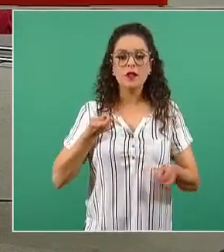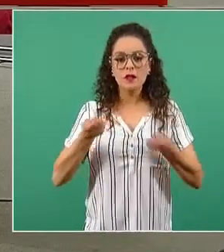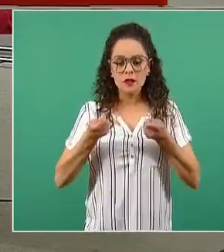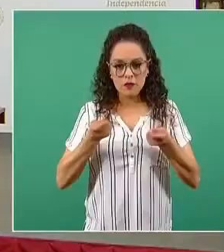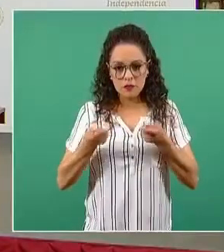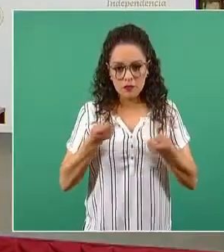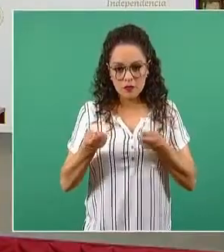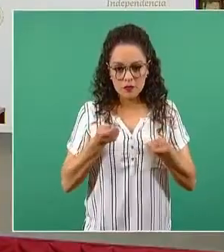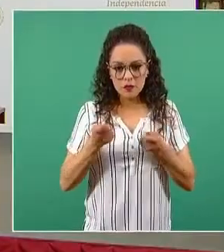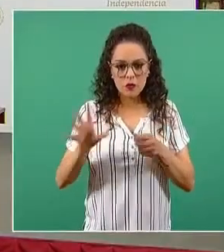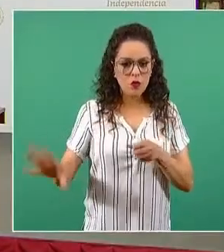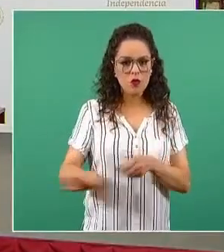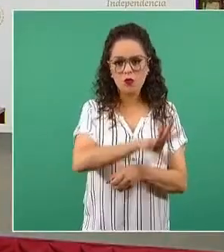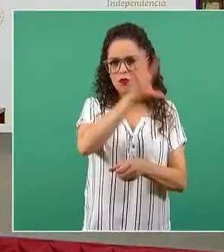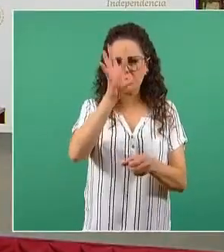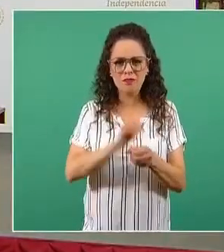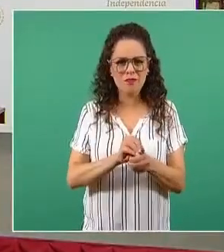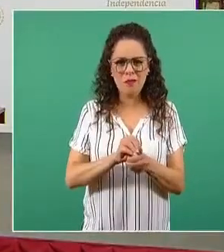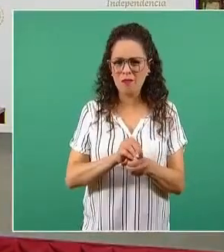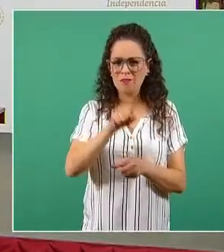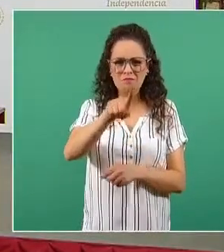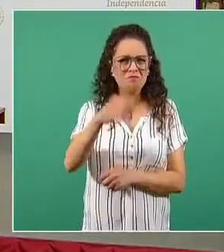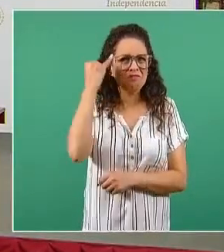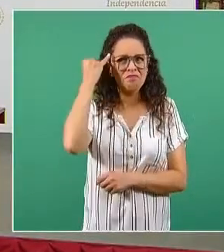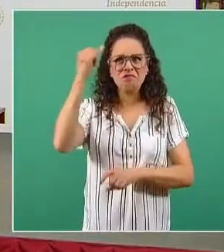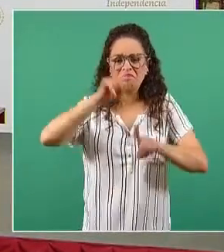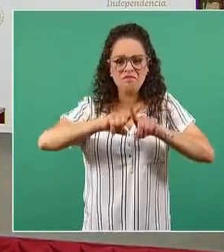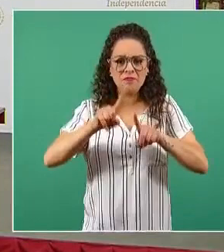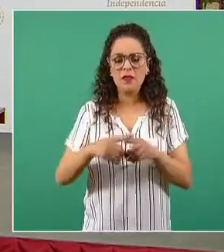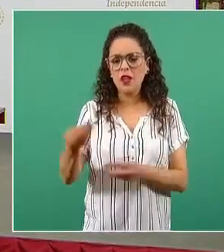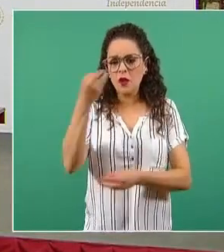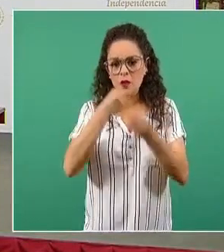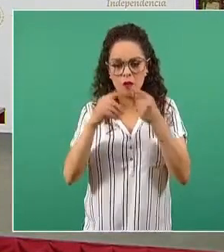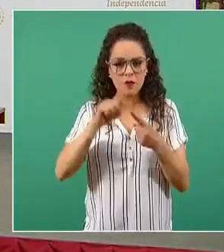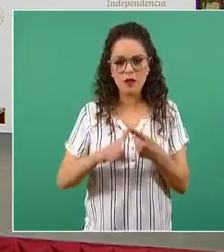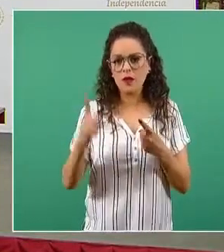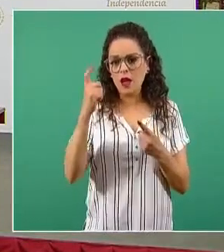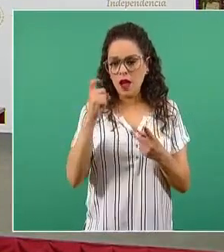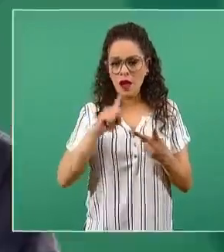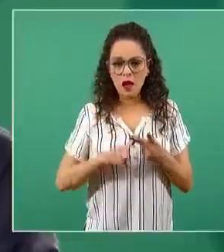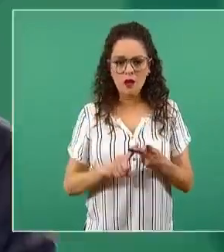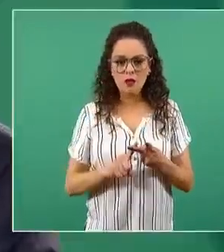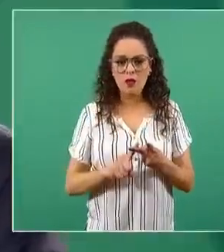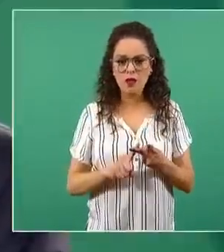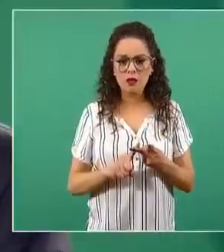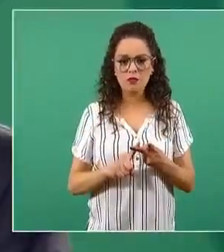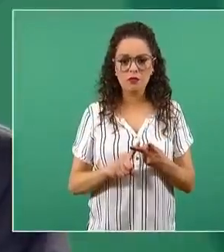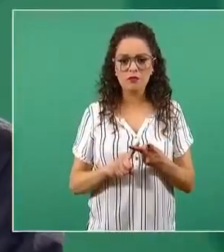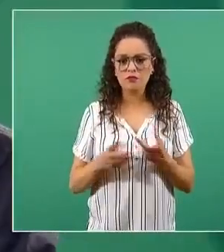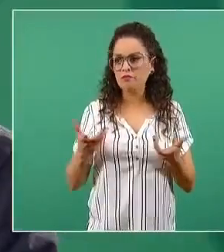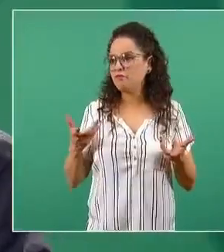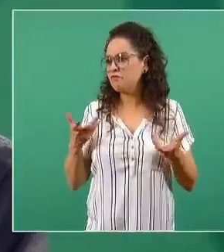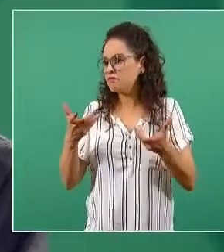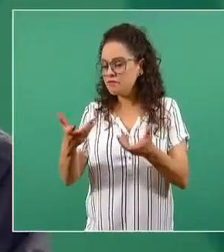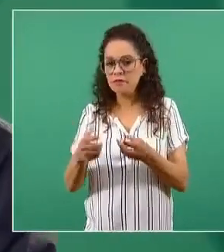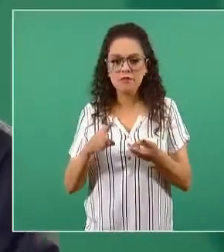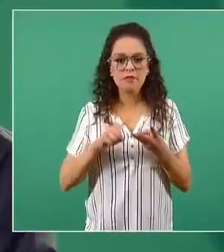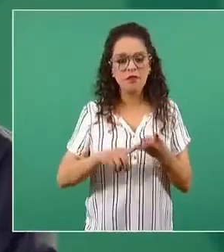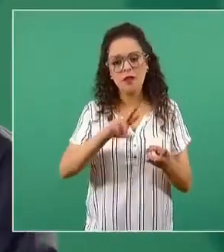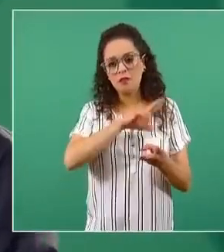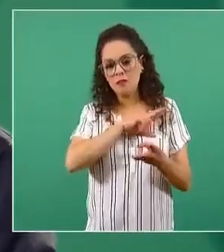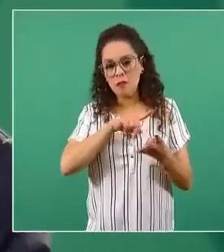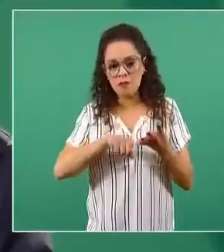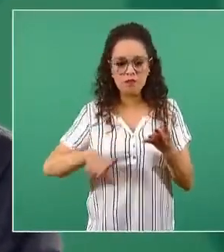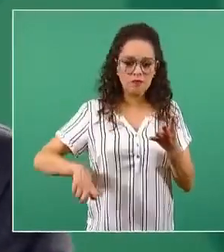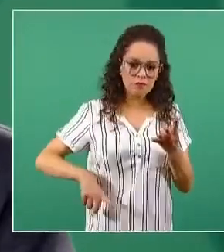de todo lo que se puedan imaginar: alimentos, agua, espacios públicos, espacios privados de